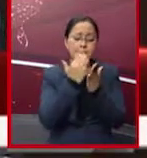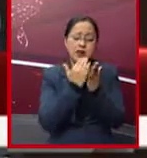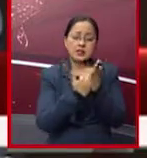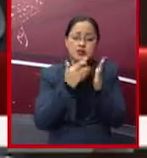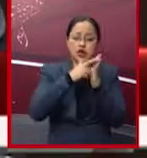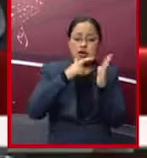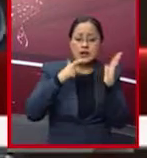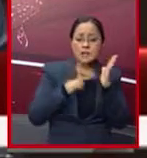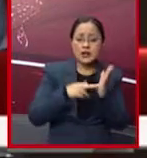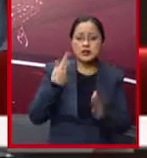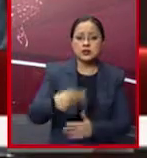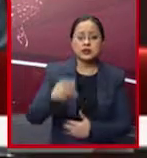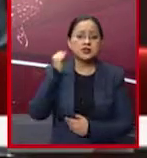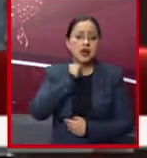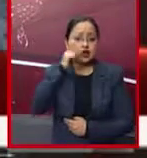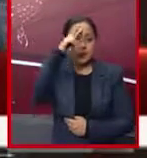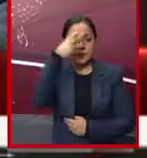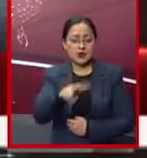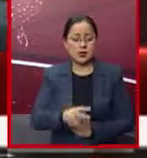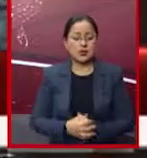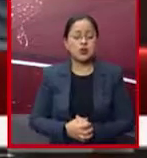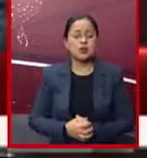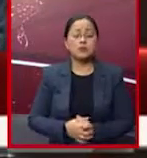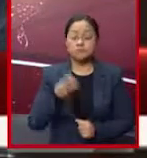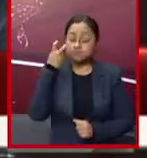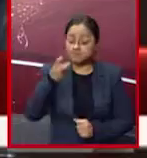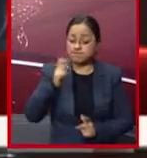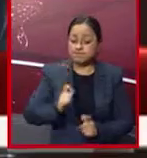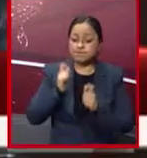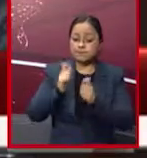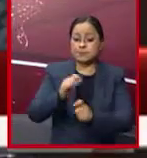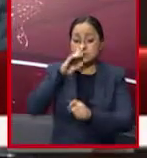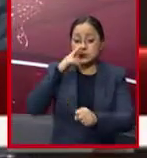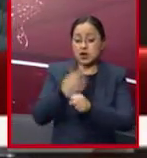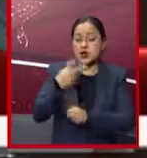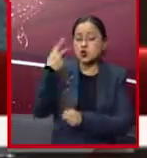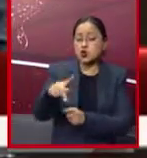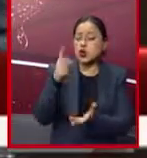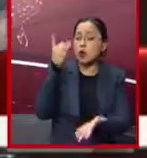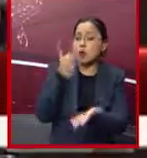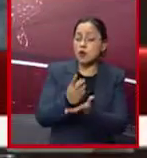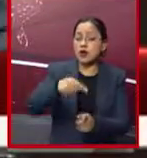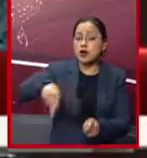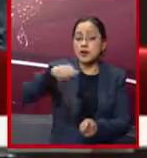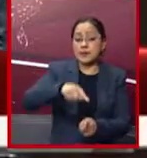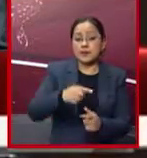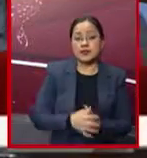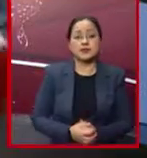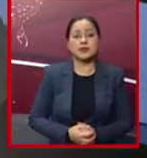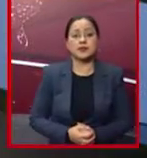reglamento del Senado de la República. Es facultad exclusiva del Senado de la República.